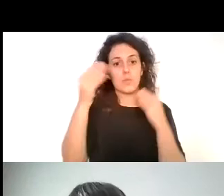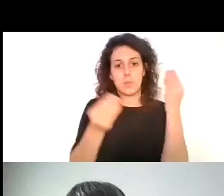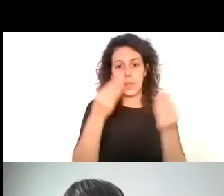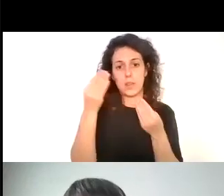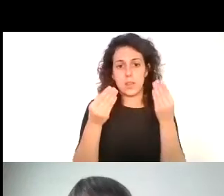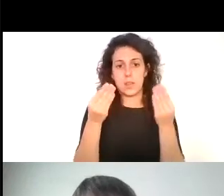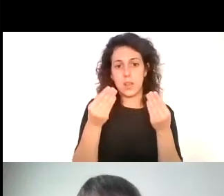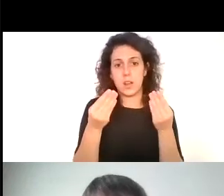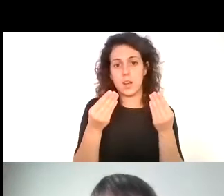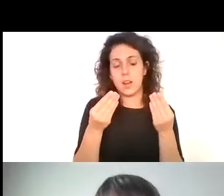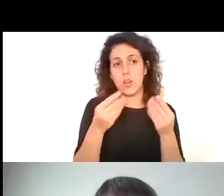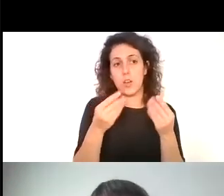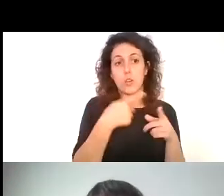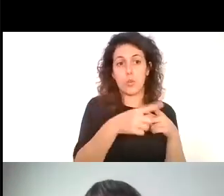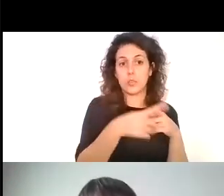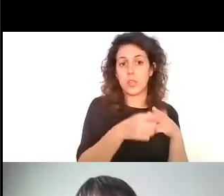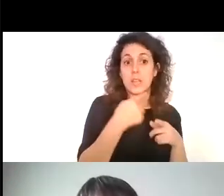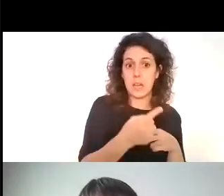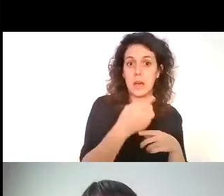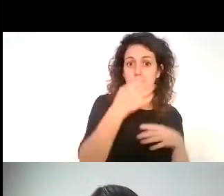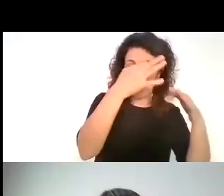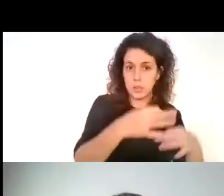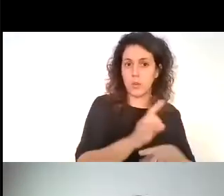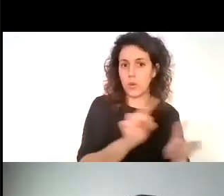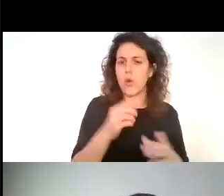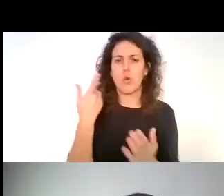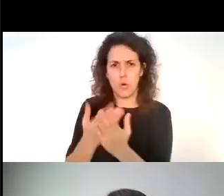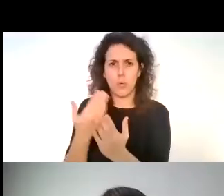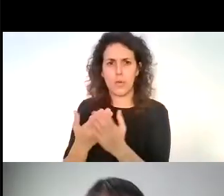lo que digan es cierto y ya está, sino comprobar que realmente pues,